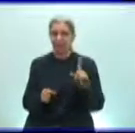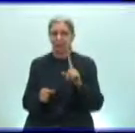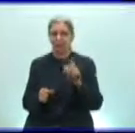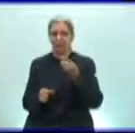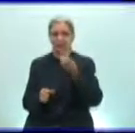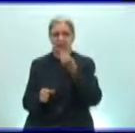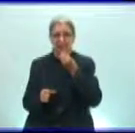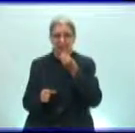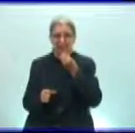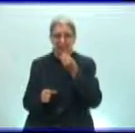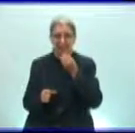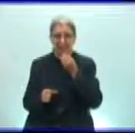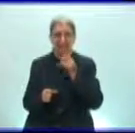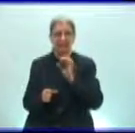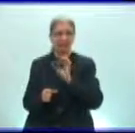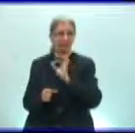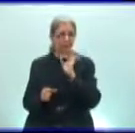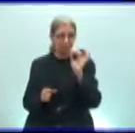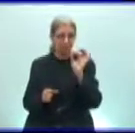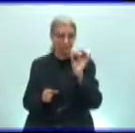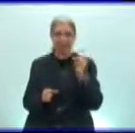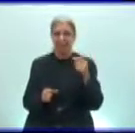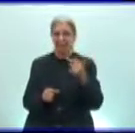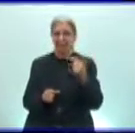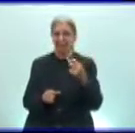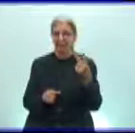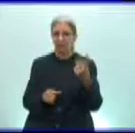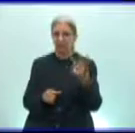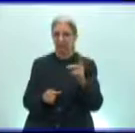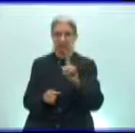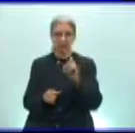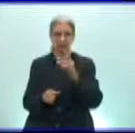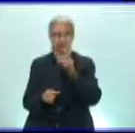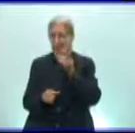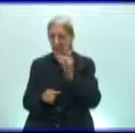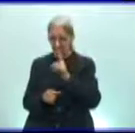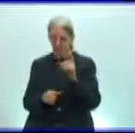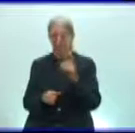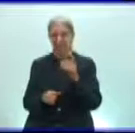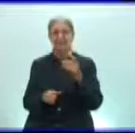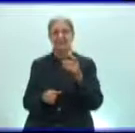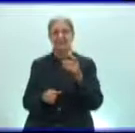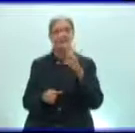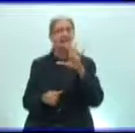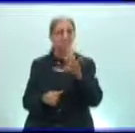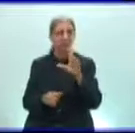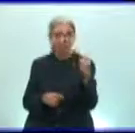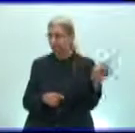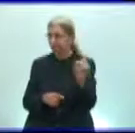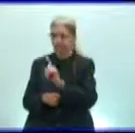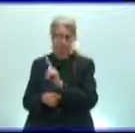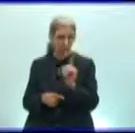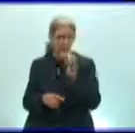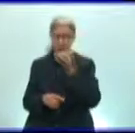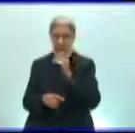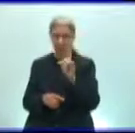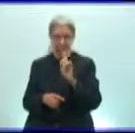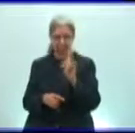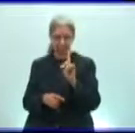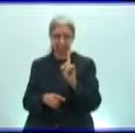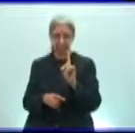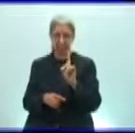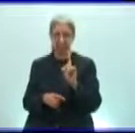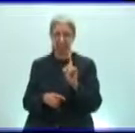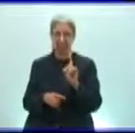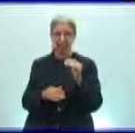tomar la variable son menos 3 y 5. ¿Qué vamos a hacer ahora? Vamos a hallar el mínimo